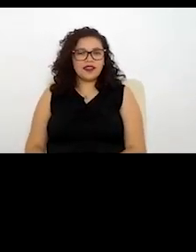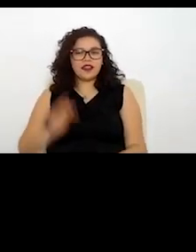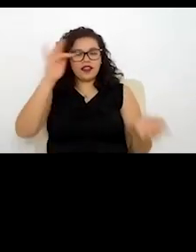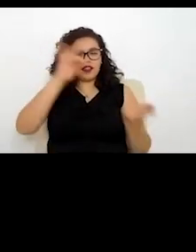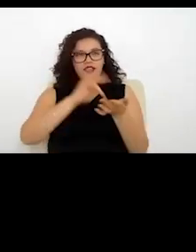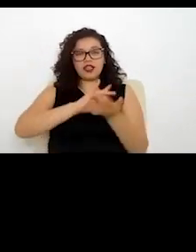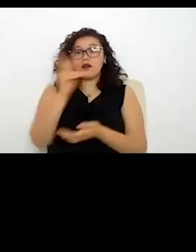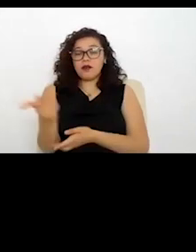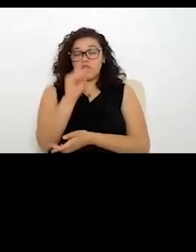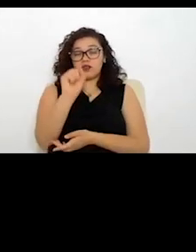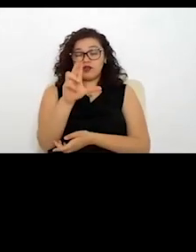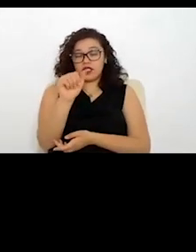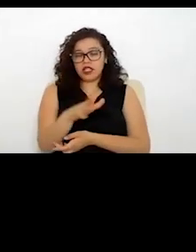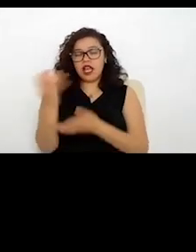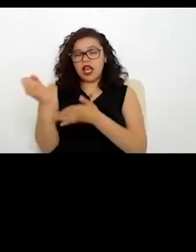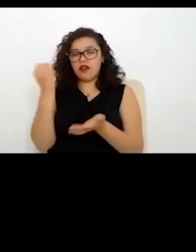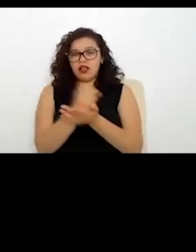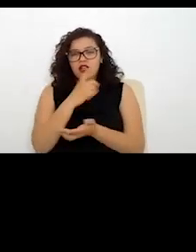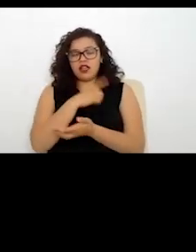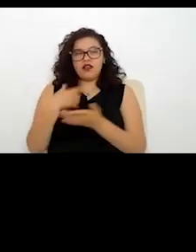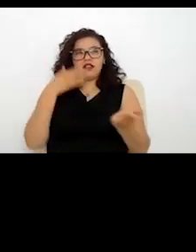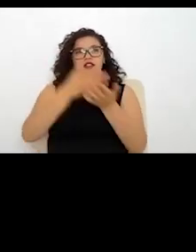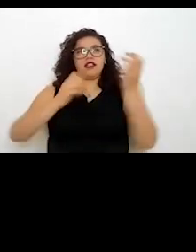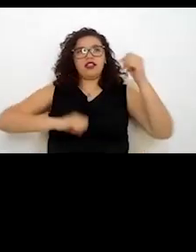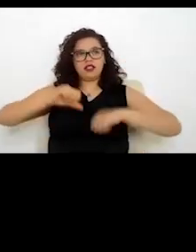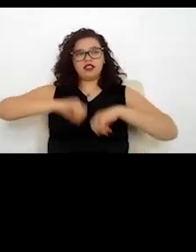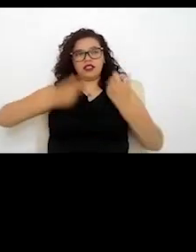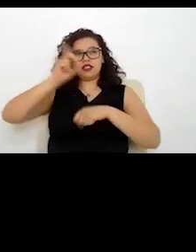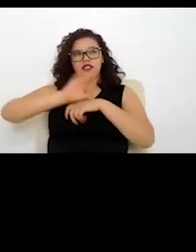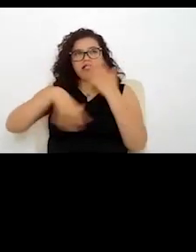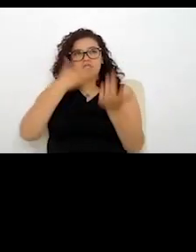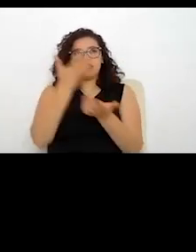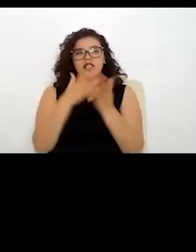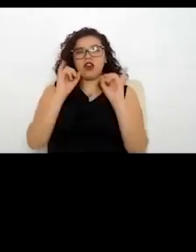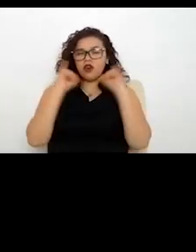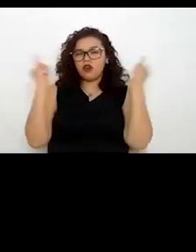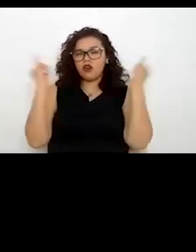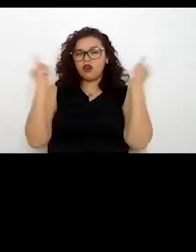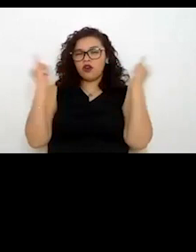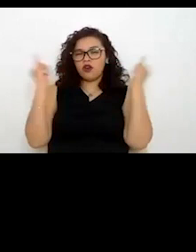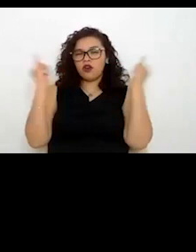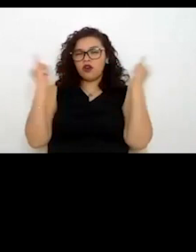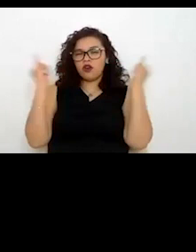Gracias. Pregunta Susana. ¿Es obligatorio asistir a actividades en tu día de descanso o juntas extraordinarias?